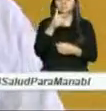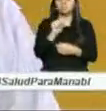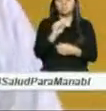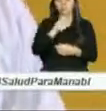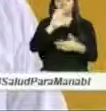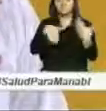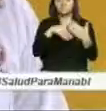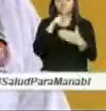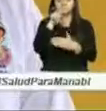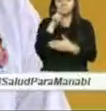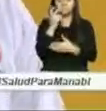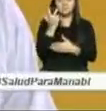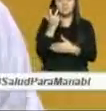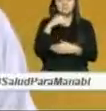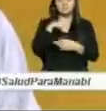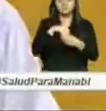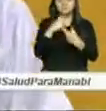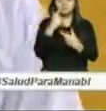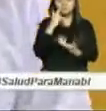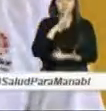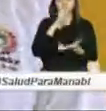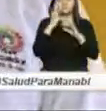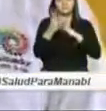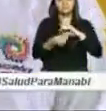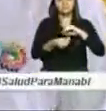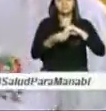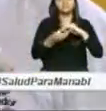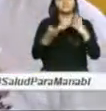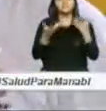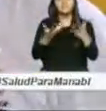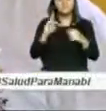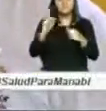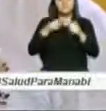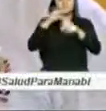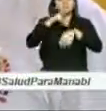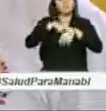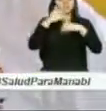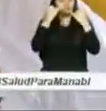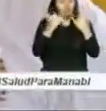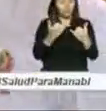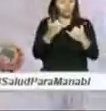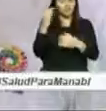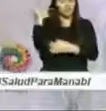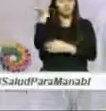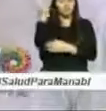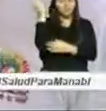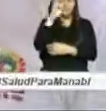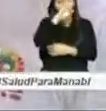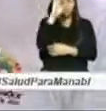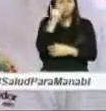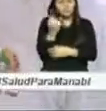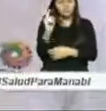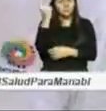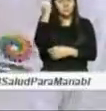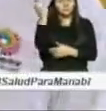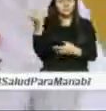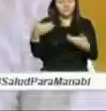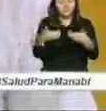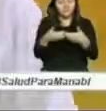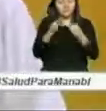en el 2013, tenía que ir a la revolución. Por primera vez en historia, Tazagua tiene una ambulancia verdaderamente